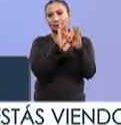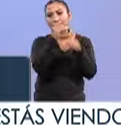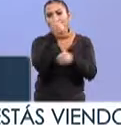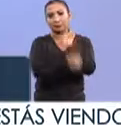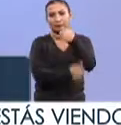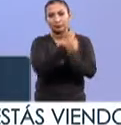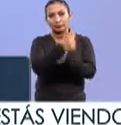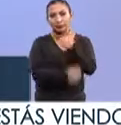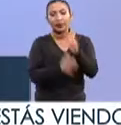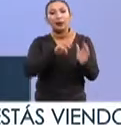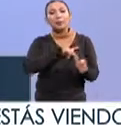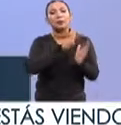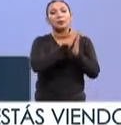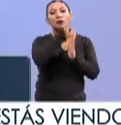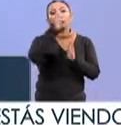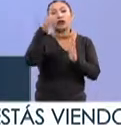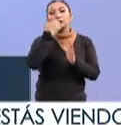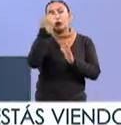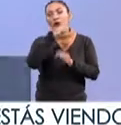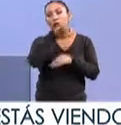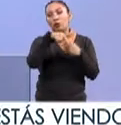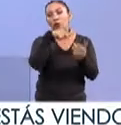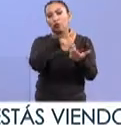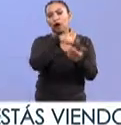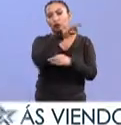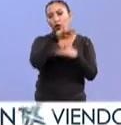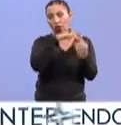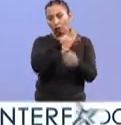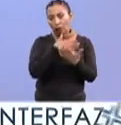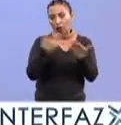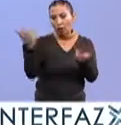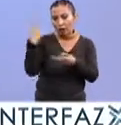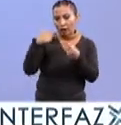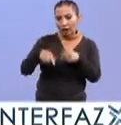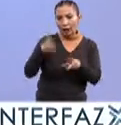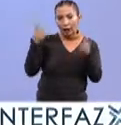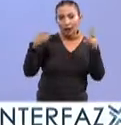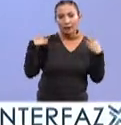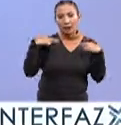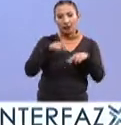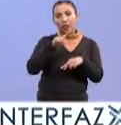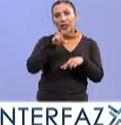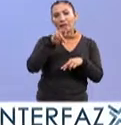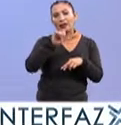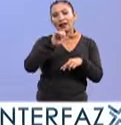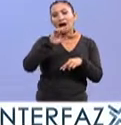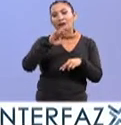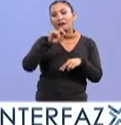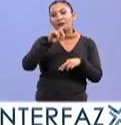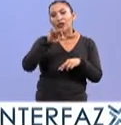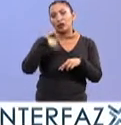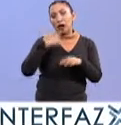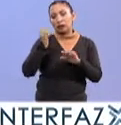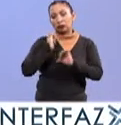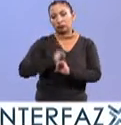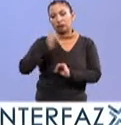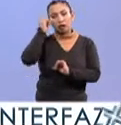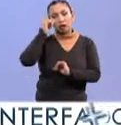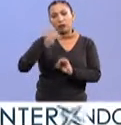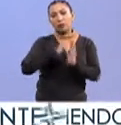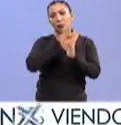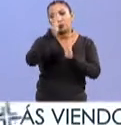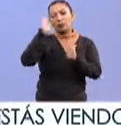este concurso, Mi Biblioteca Escolar, un espacio de todos, y precisamente ahora lo tenemos en el estudio al maestro David Acevedo Santiago, él es director de Bibliotecas y